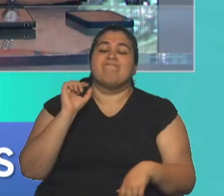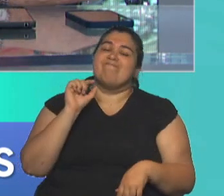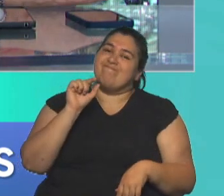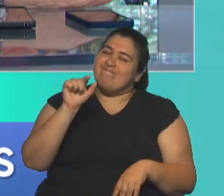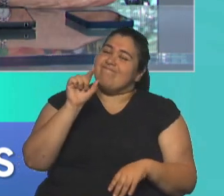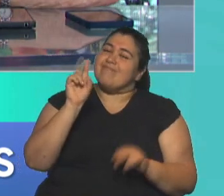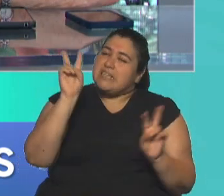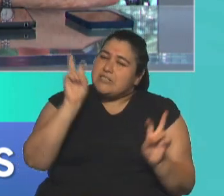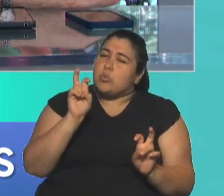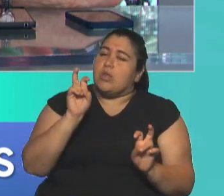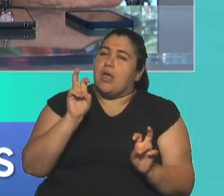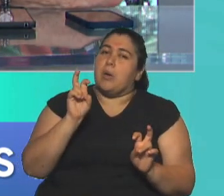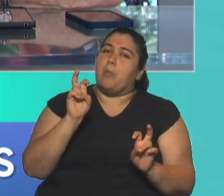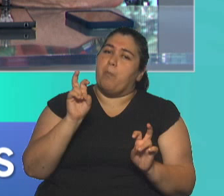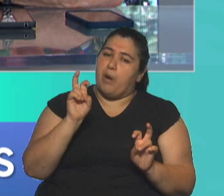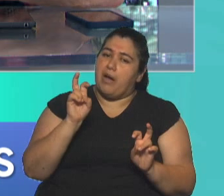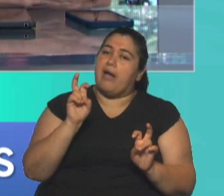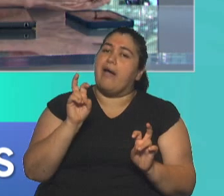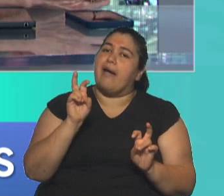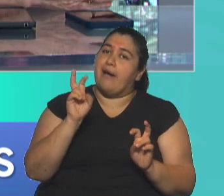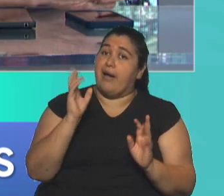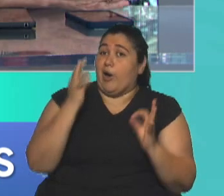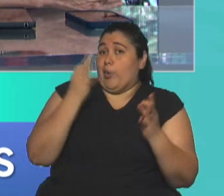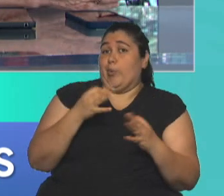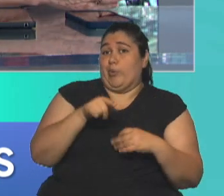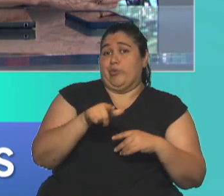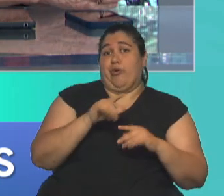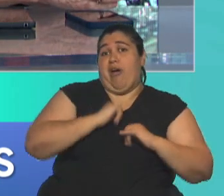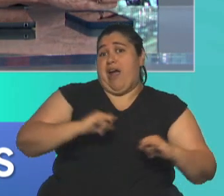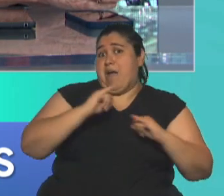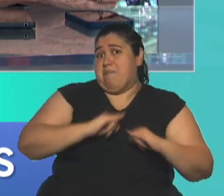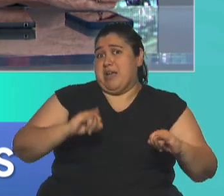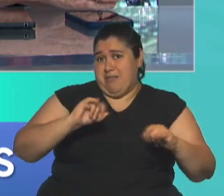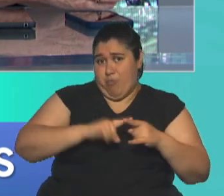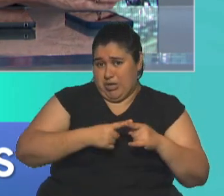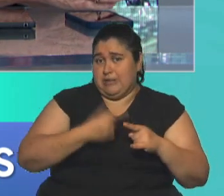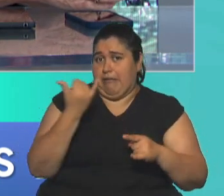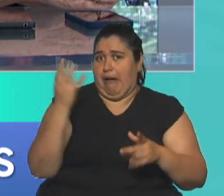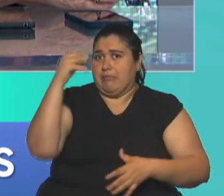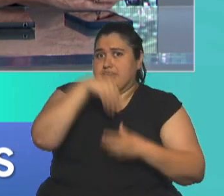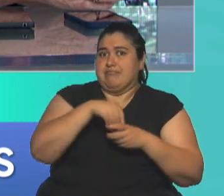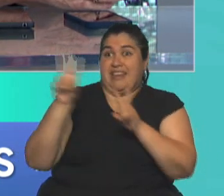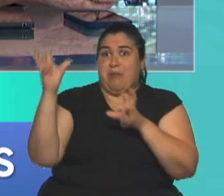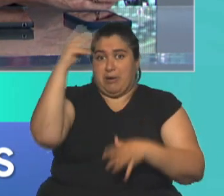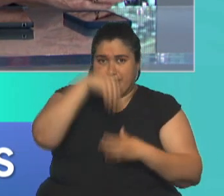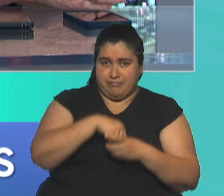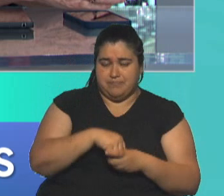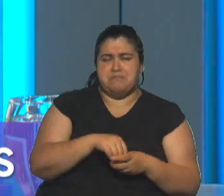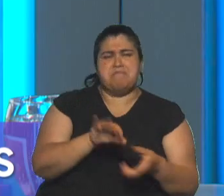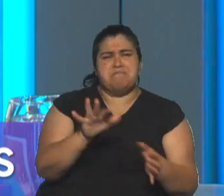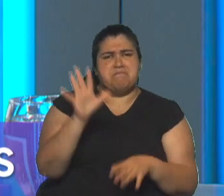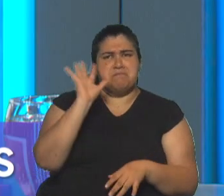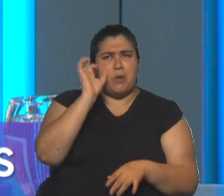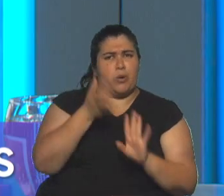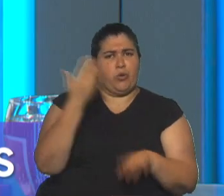que incluso se coló en la campaña, ¿no? Exactamente, porque hace algunos años, creo que fue en el año 2015,